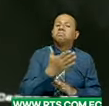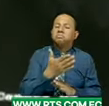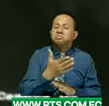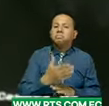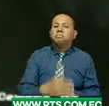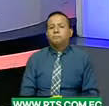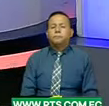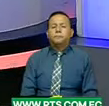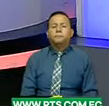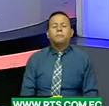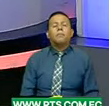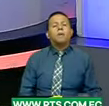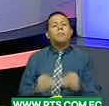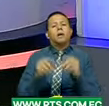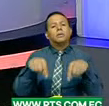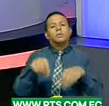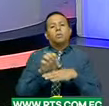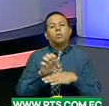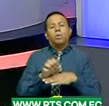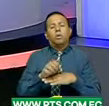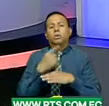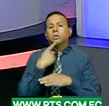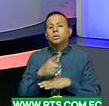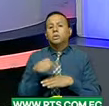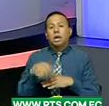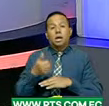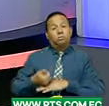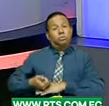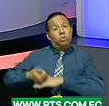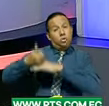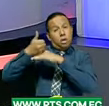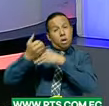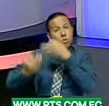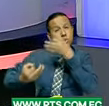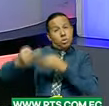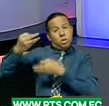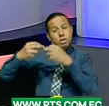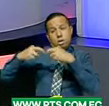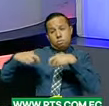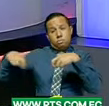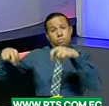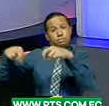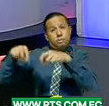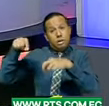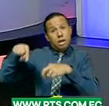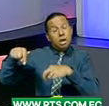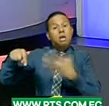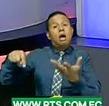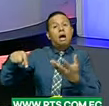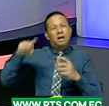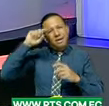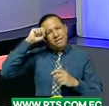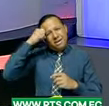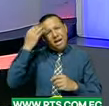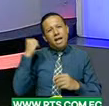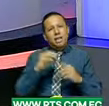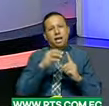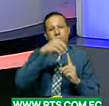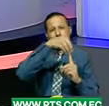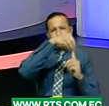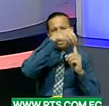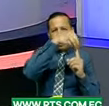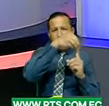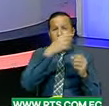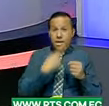En Quito informó. En nuestro país, la Corte Nacional de Justicia podría trasladarse al edificio donde funcionaba la UNASUR, ubicado en la mitad del mundo